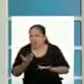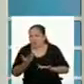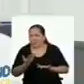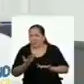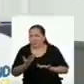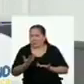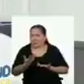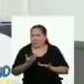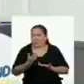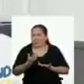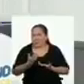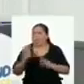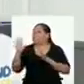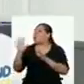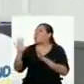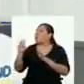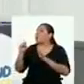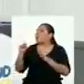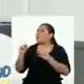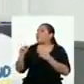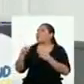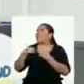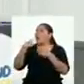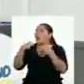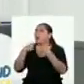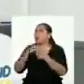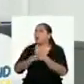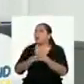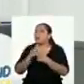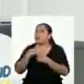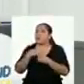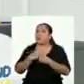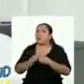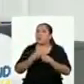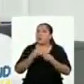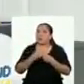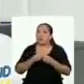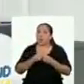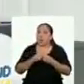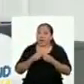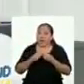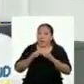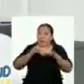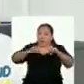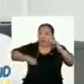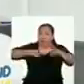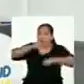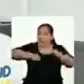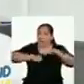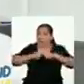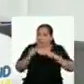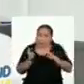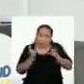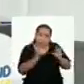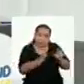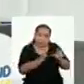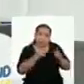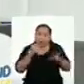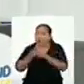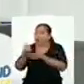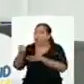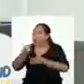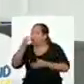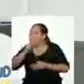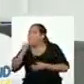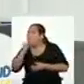te... Alguien la tomó. Eso fue lo que pasó. Yo había dejado amarrada la llanta a un poste de luz para irme a comprar un heladito. Y